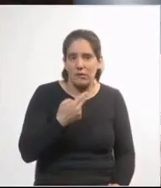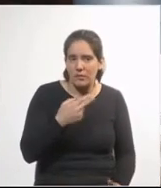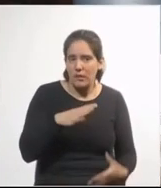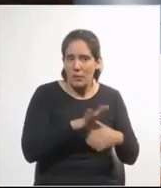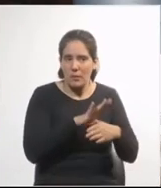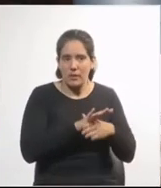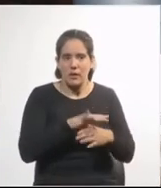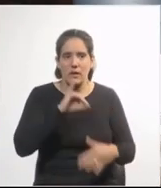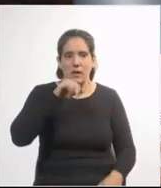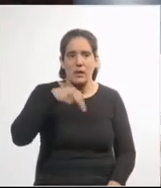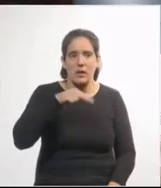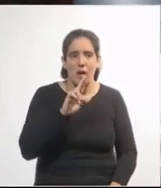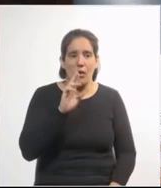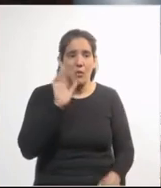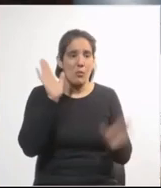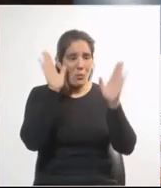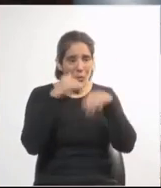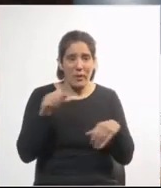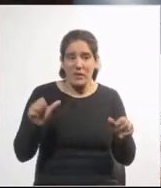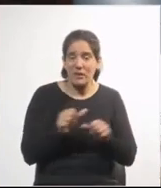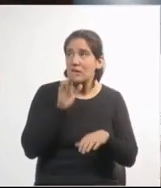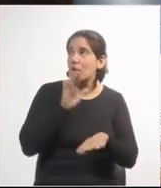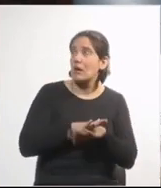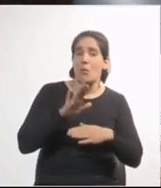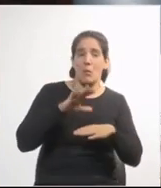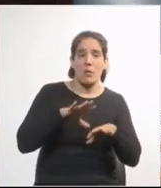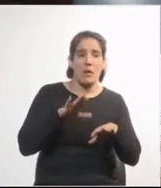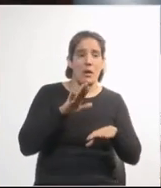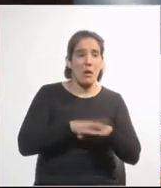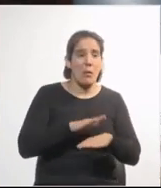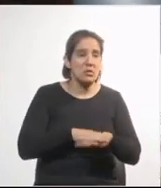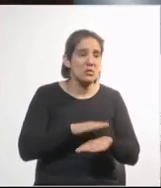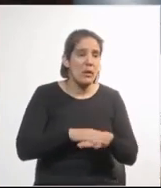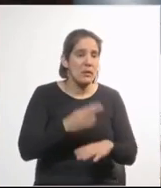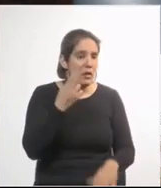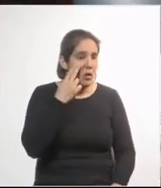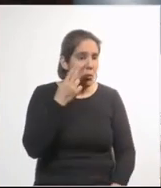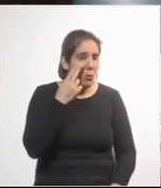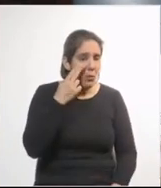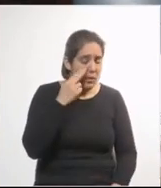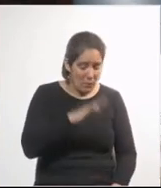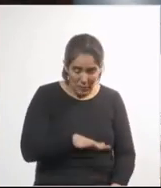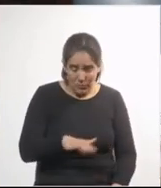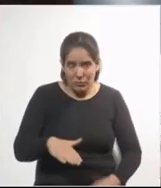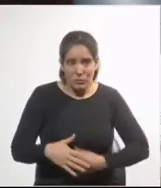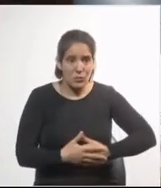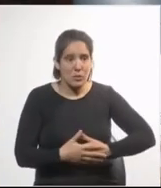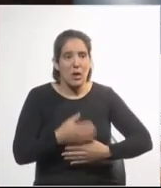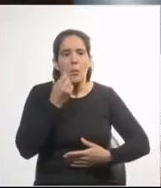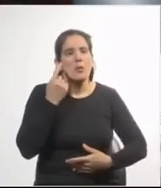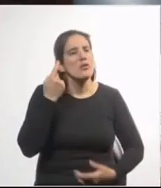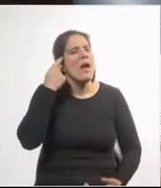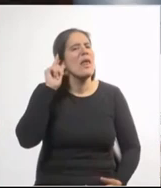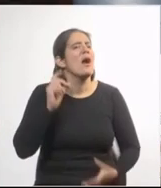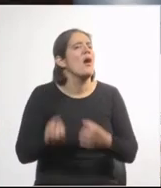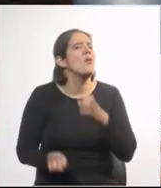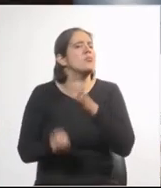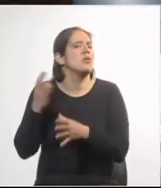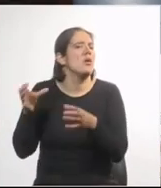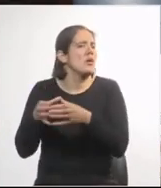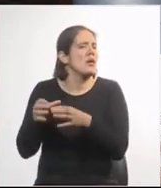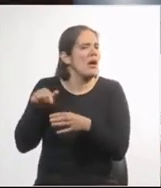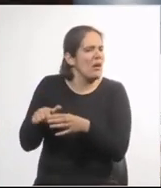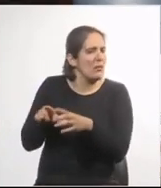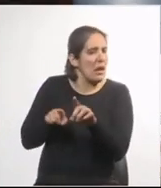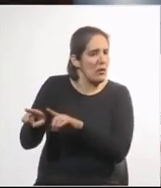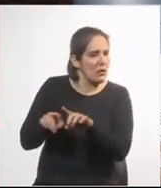ni el INAU están en condiciones de hacerse cargo de los problemas de la primera infancia y se le encomienda la labor de